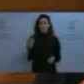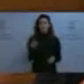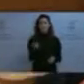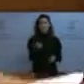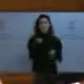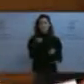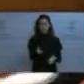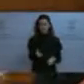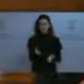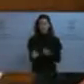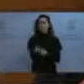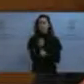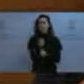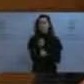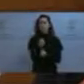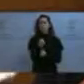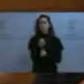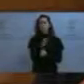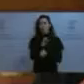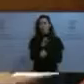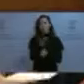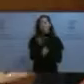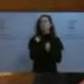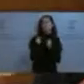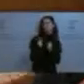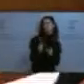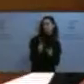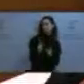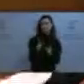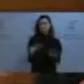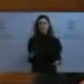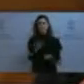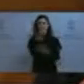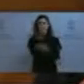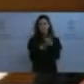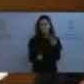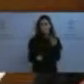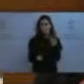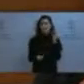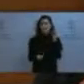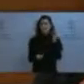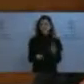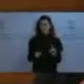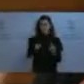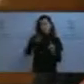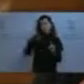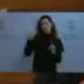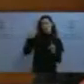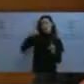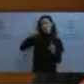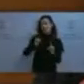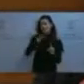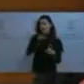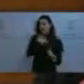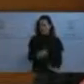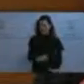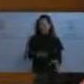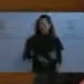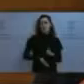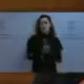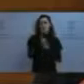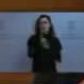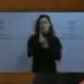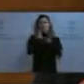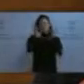haga caso omiso o no, las deficiencias existían, existen, pero lo más preocupante es que van a